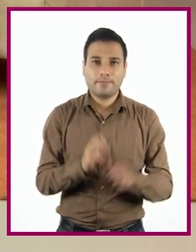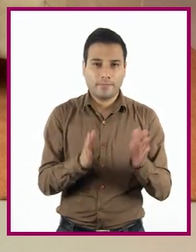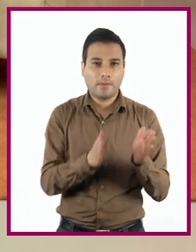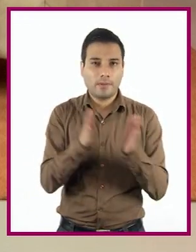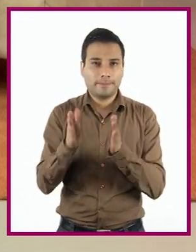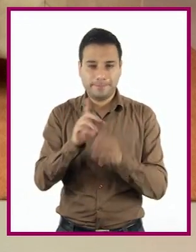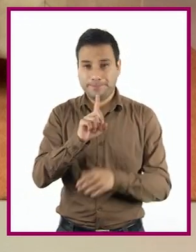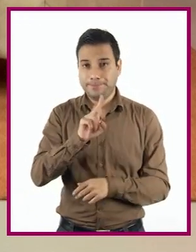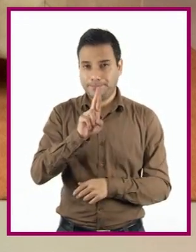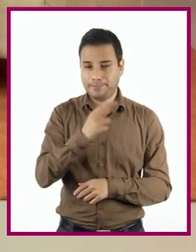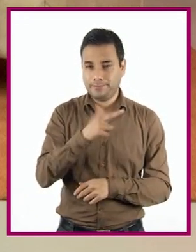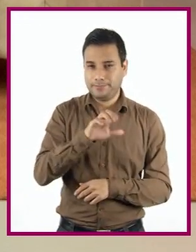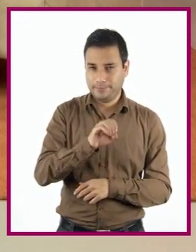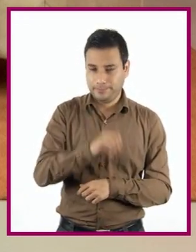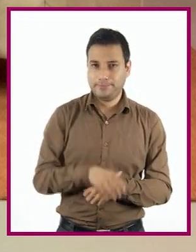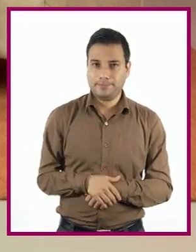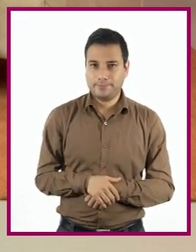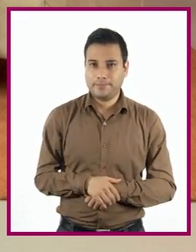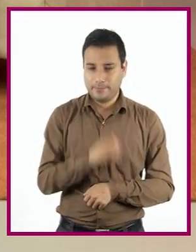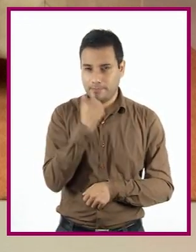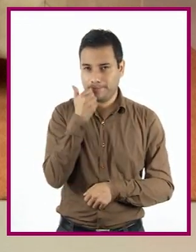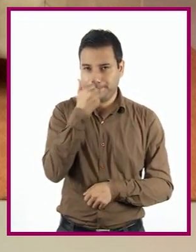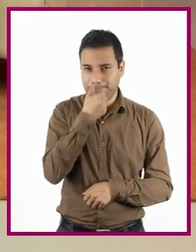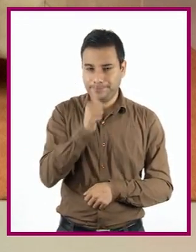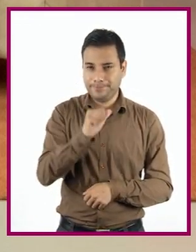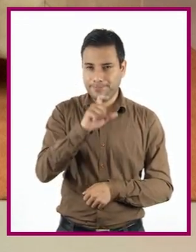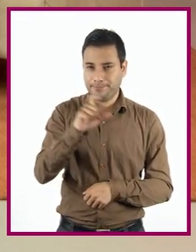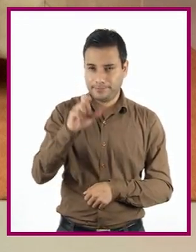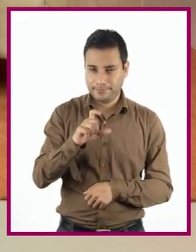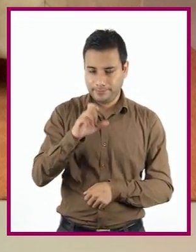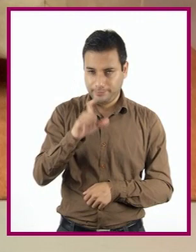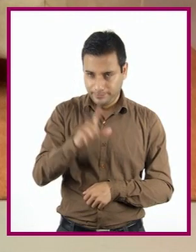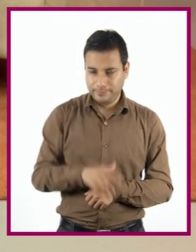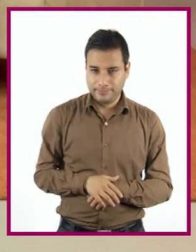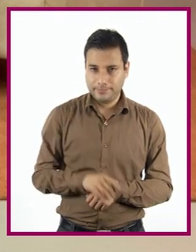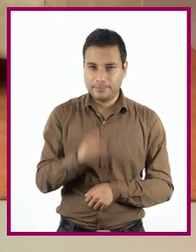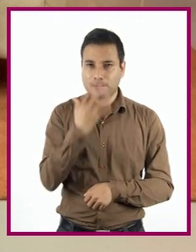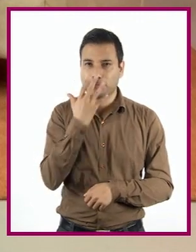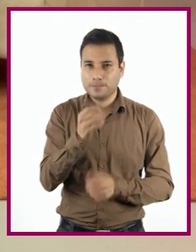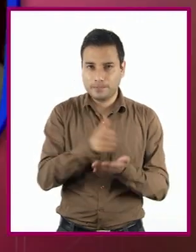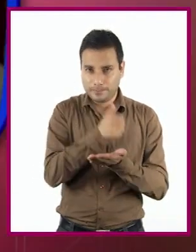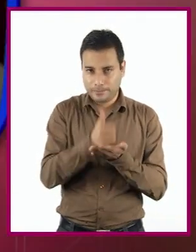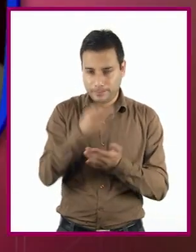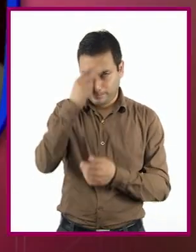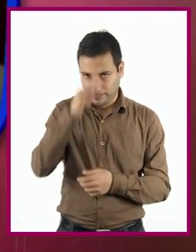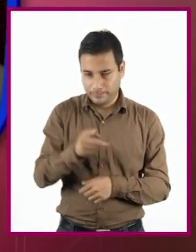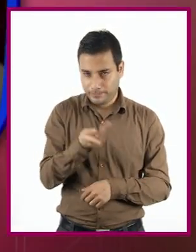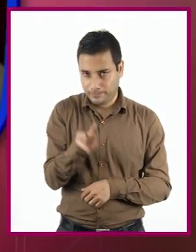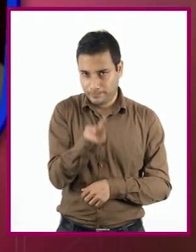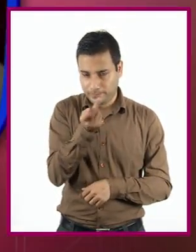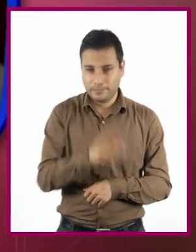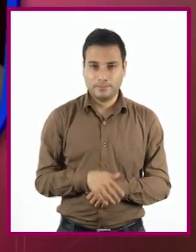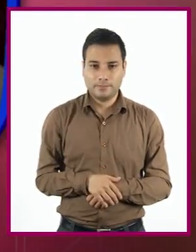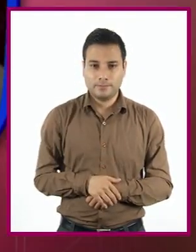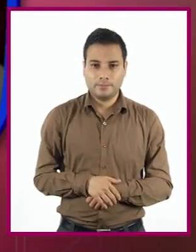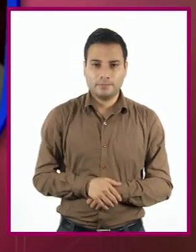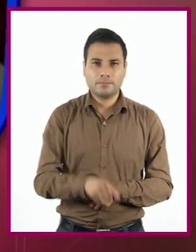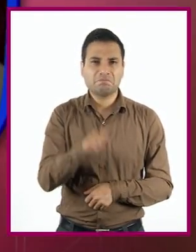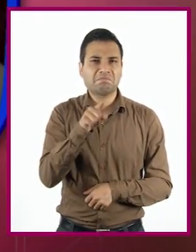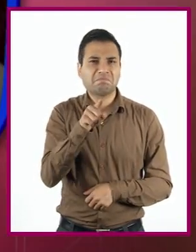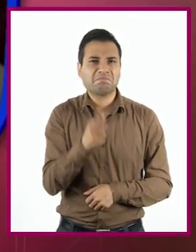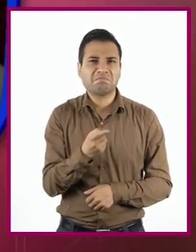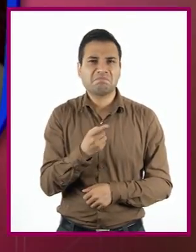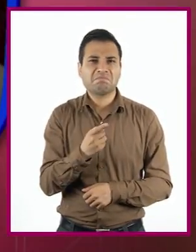Hugo César, el alumno Axel Rosales de la Alcaldía Coyoacán en la Ciudad de México pregunta: ¿qué lo motivó a dedicarse